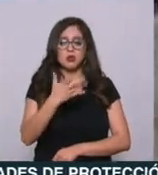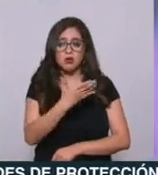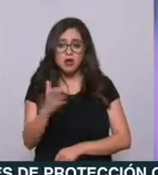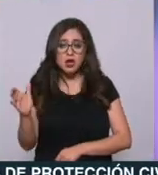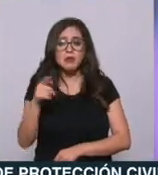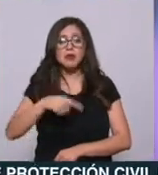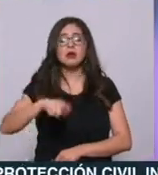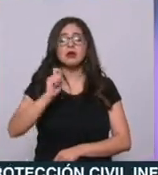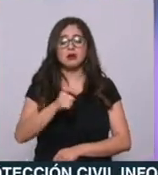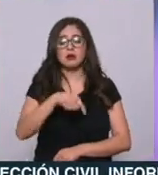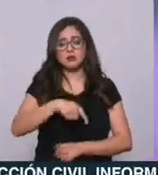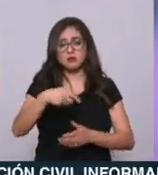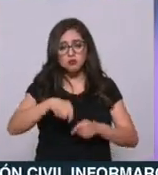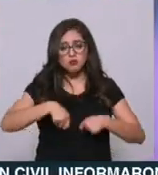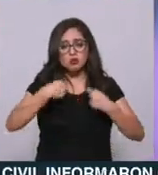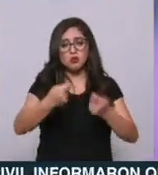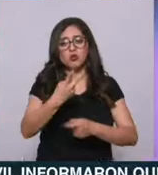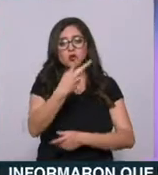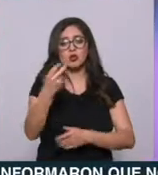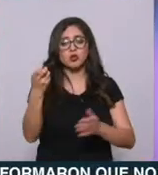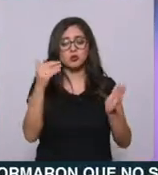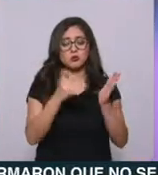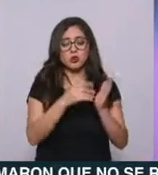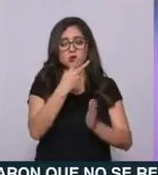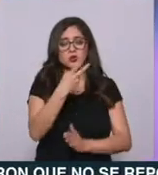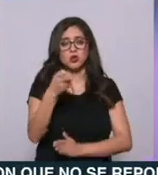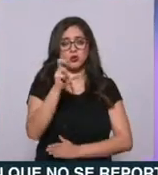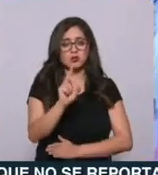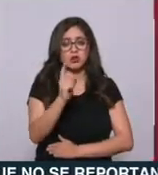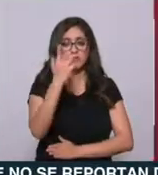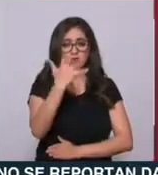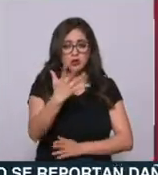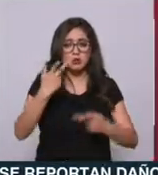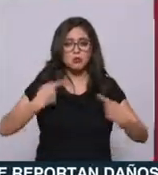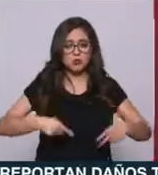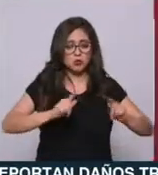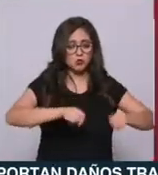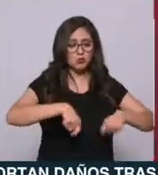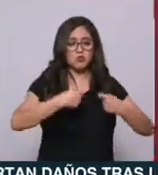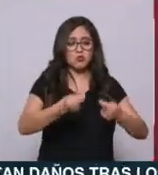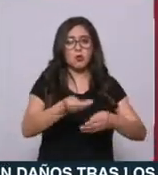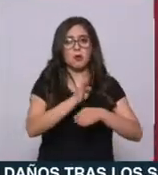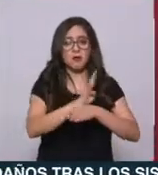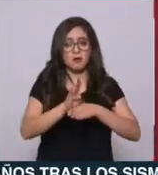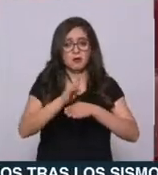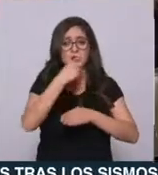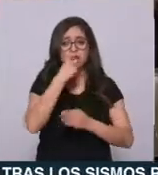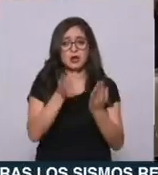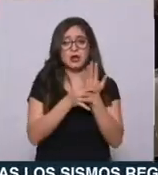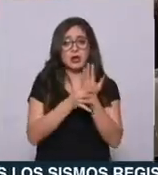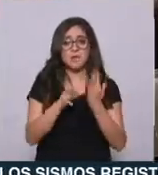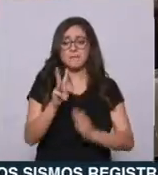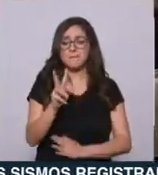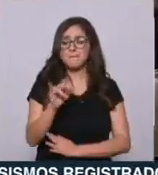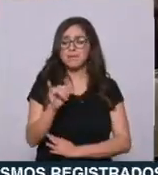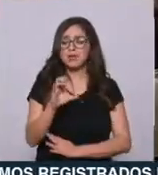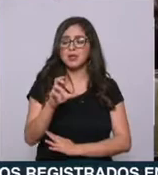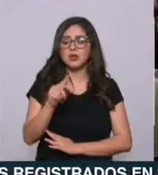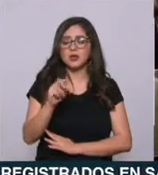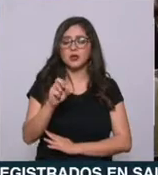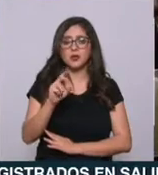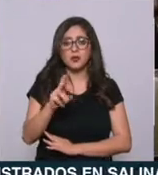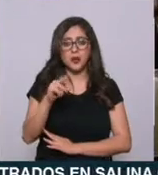con una cobertura de 200,235 pequeños productores beneficiados, informó Víctor Manuel Villalobos